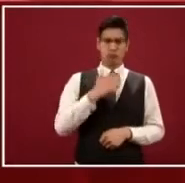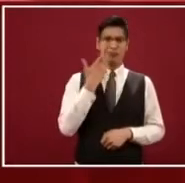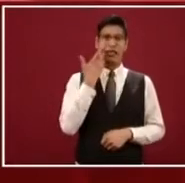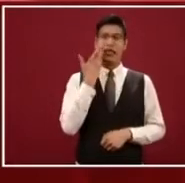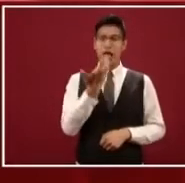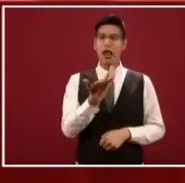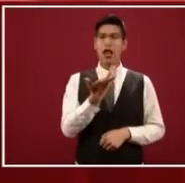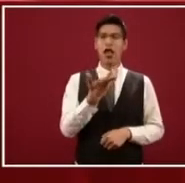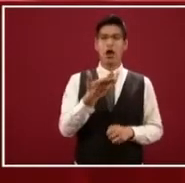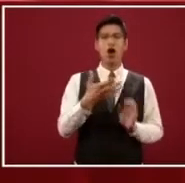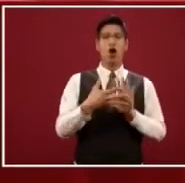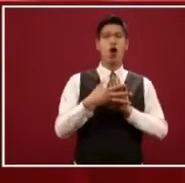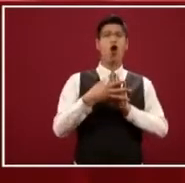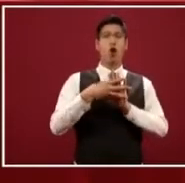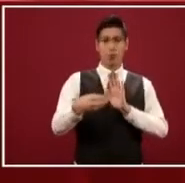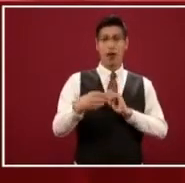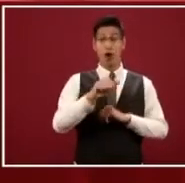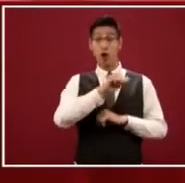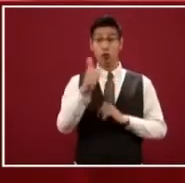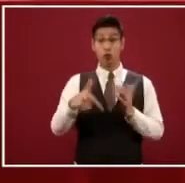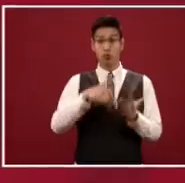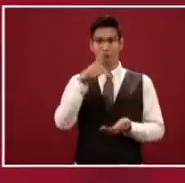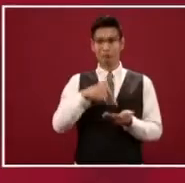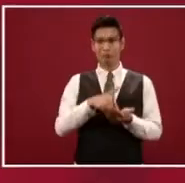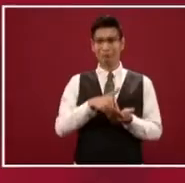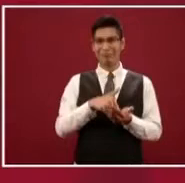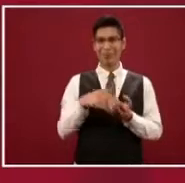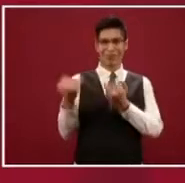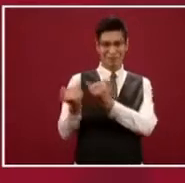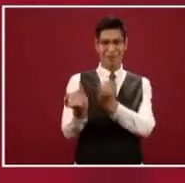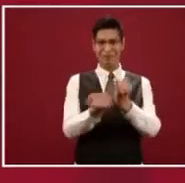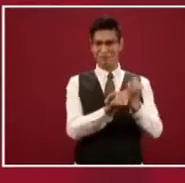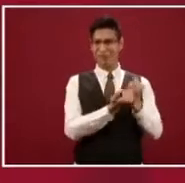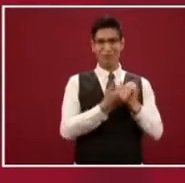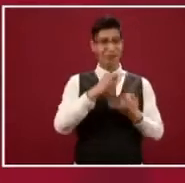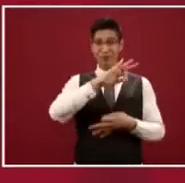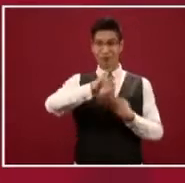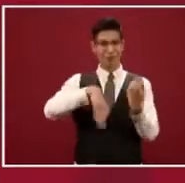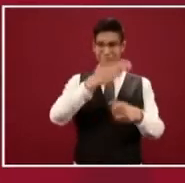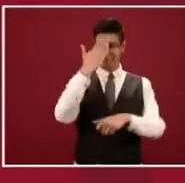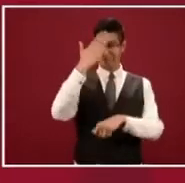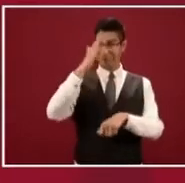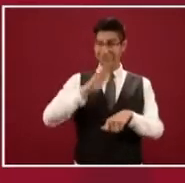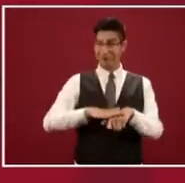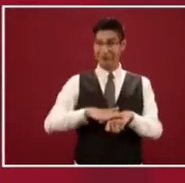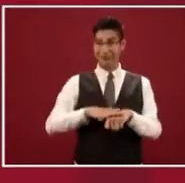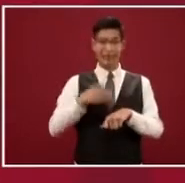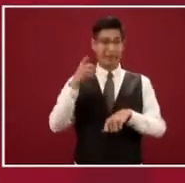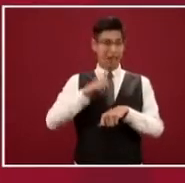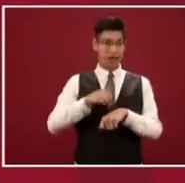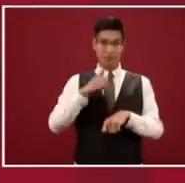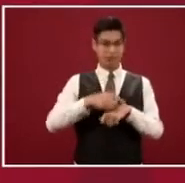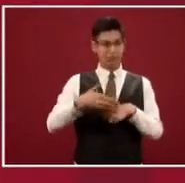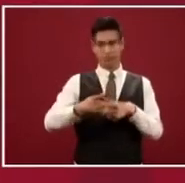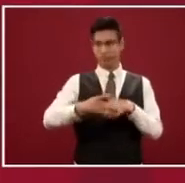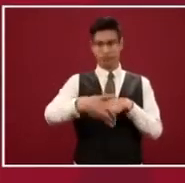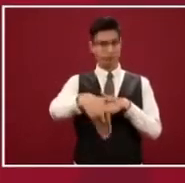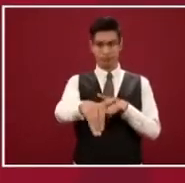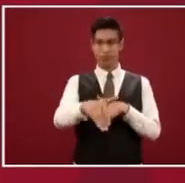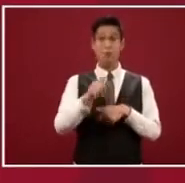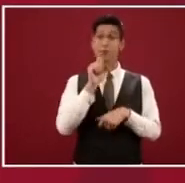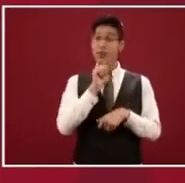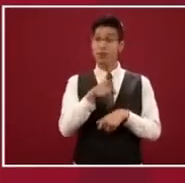replicar como población en nuestro diario quehacer, ¿sí?, al menos durante las siguientes semanas